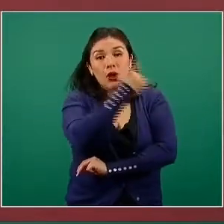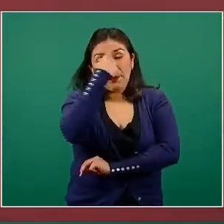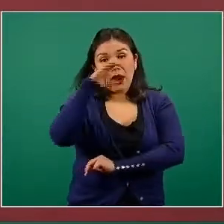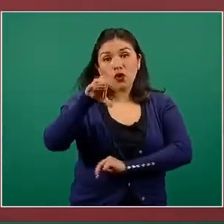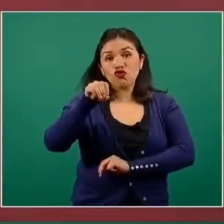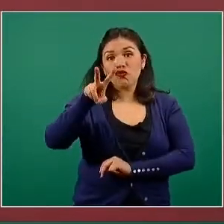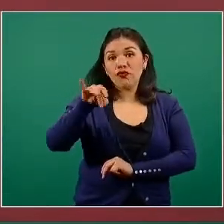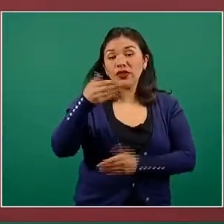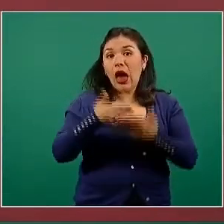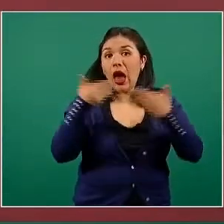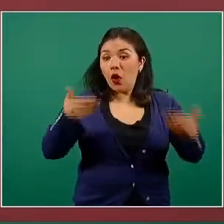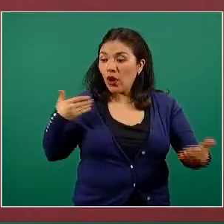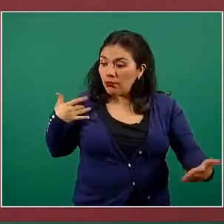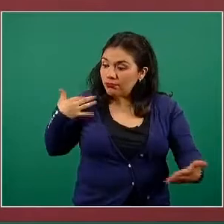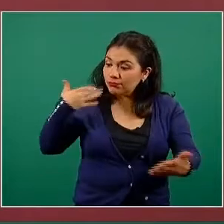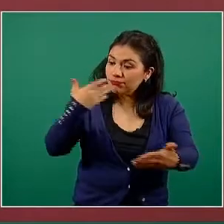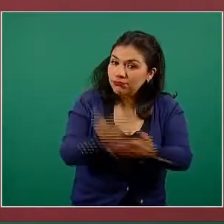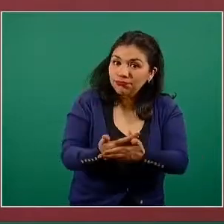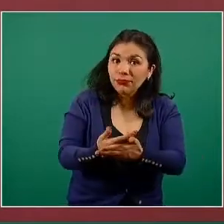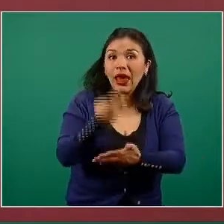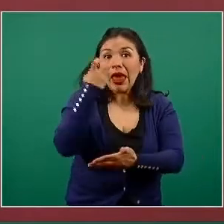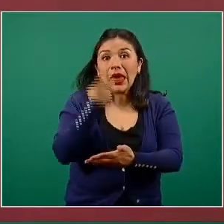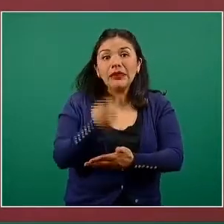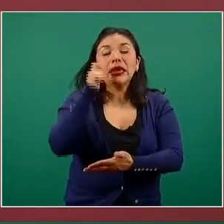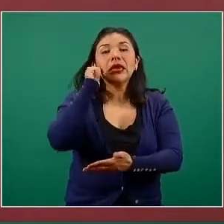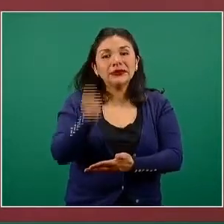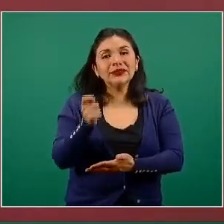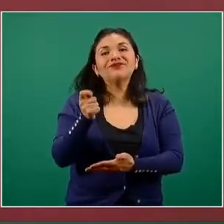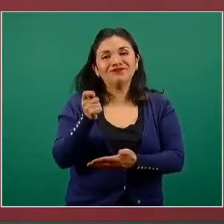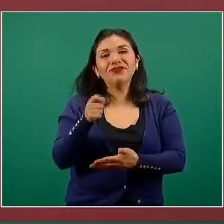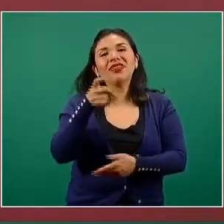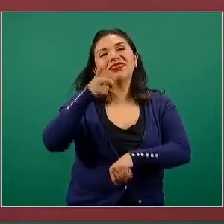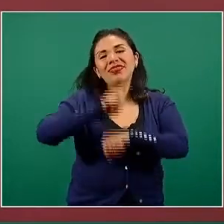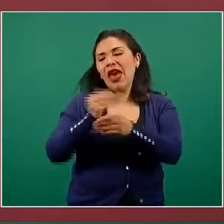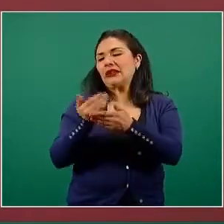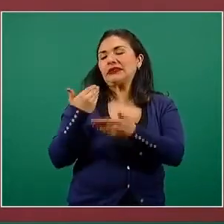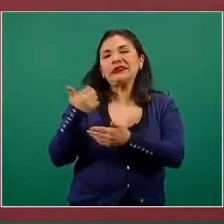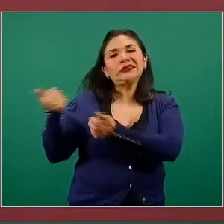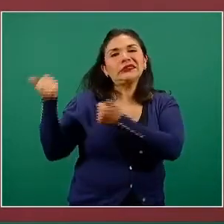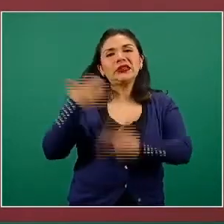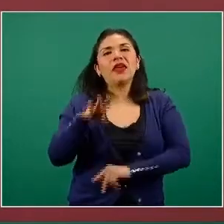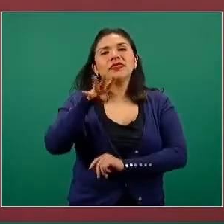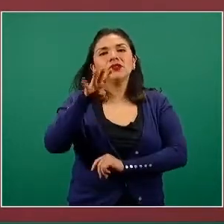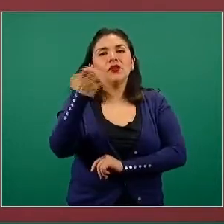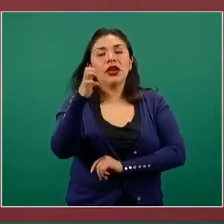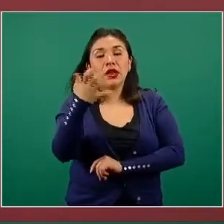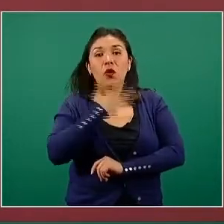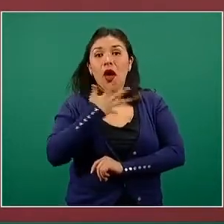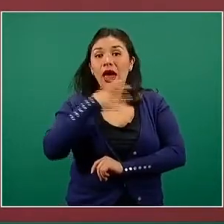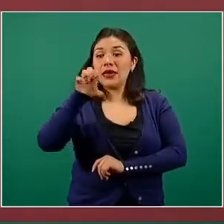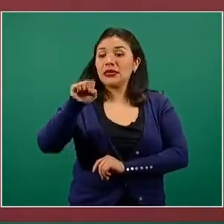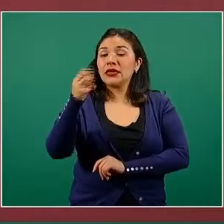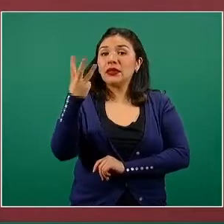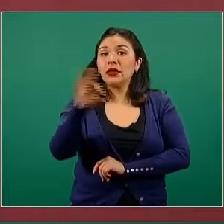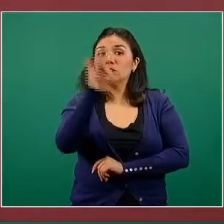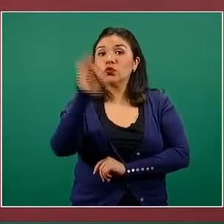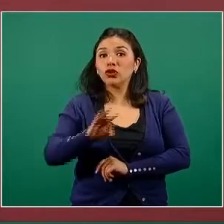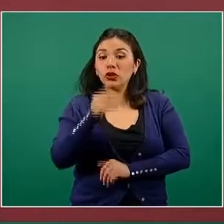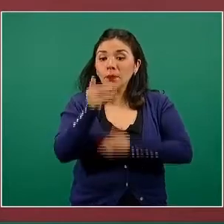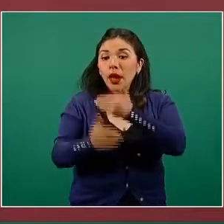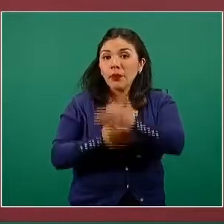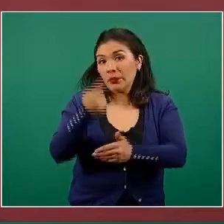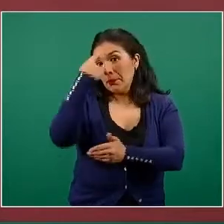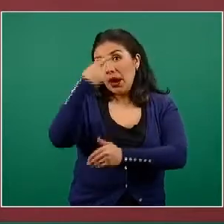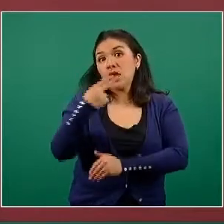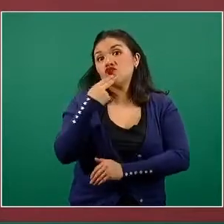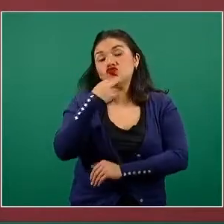y hasta la fecha que llegó este paquete, que fue el 19 de enero. 63% el avance general del